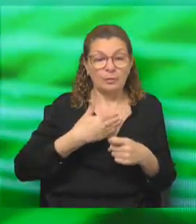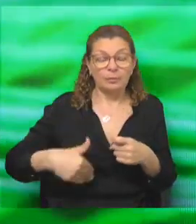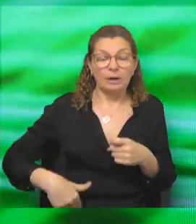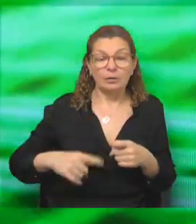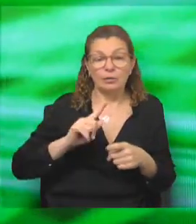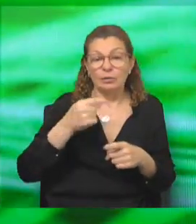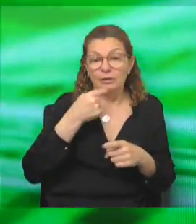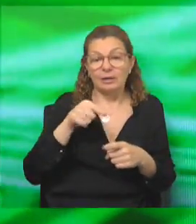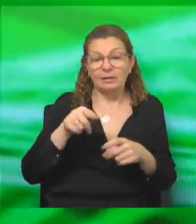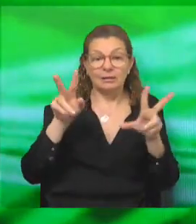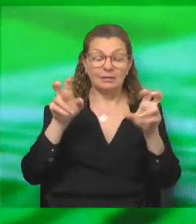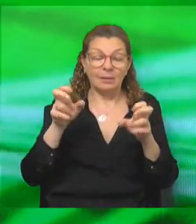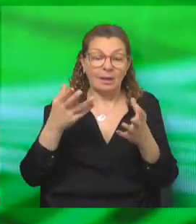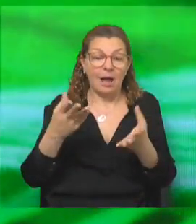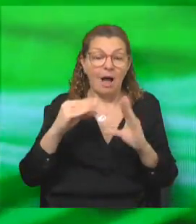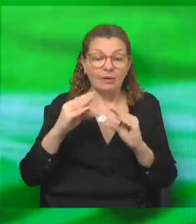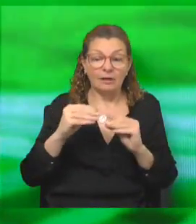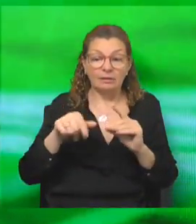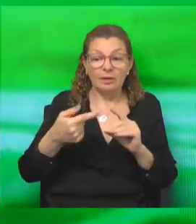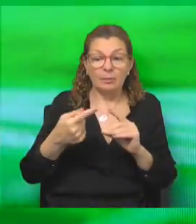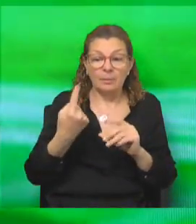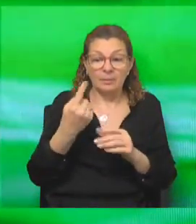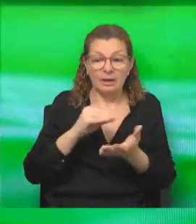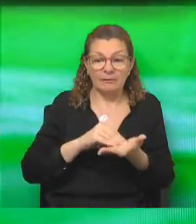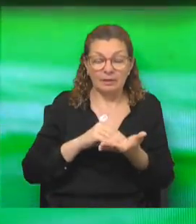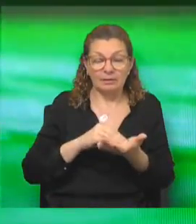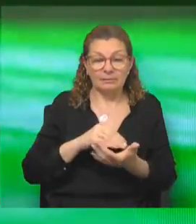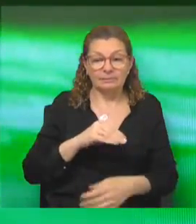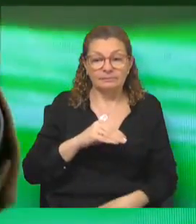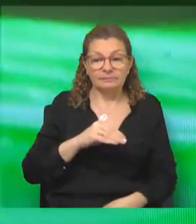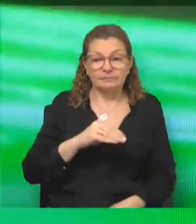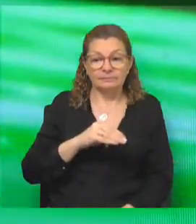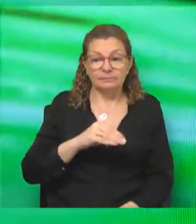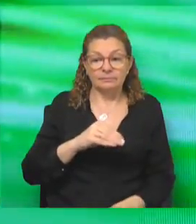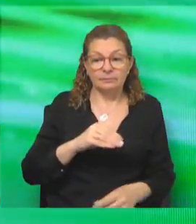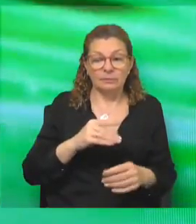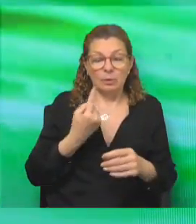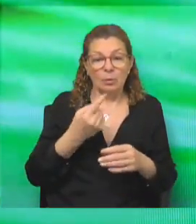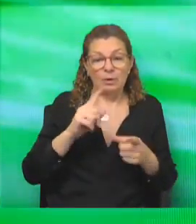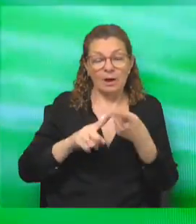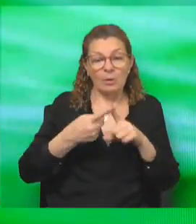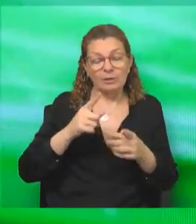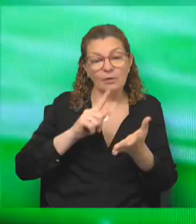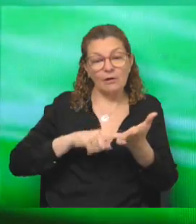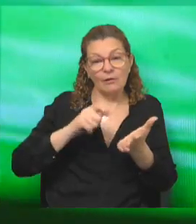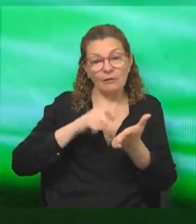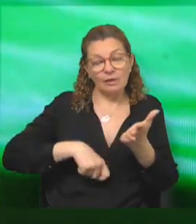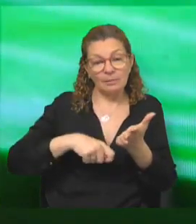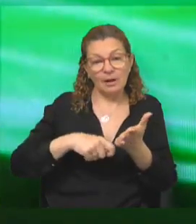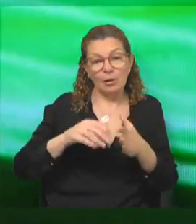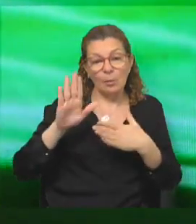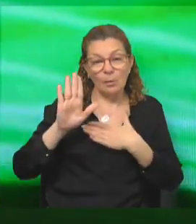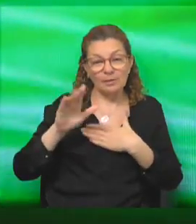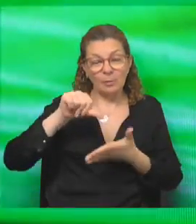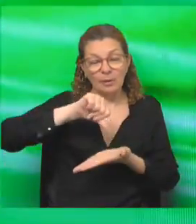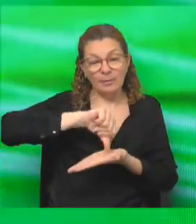hablar de ese tema en realidad se habló después de la primera vuelta ahí fue que hubo un acuerdo que culminó con la firma de la del compromiso por